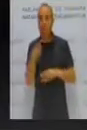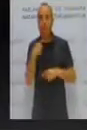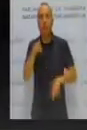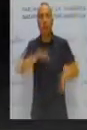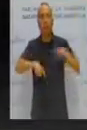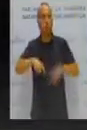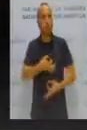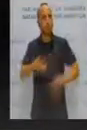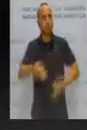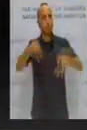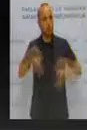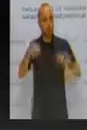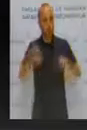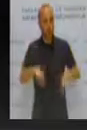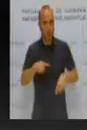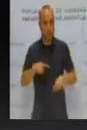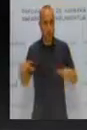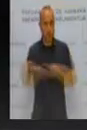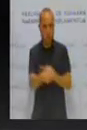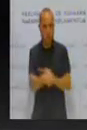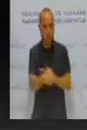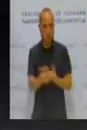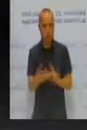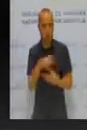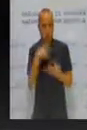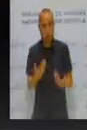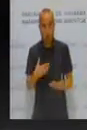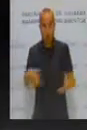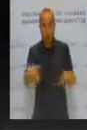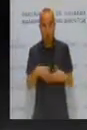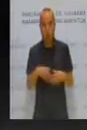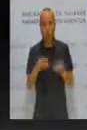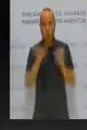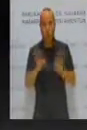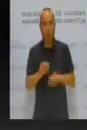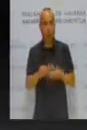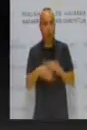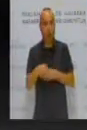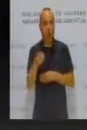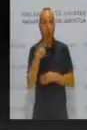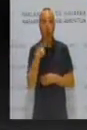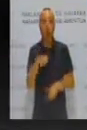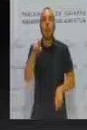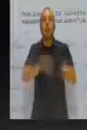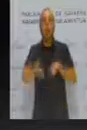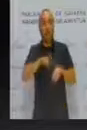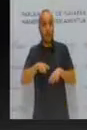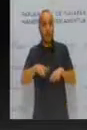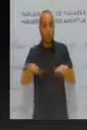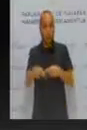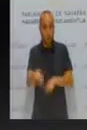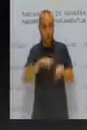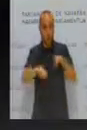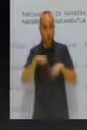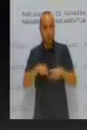los recortes. Y hoy, por parte del Grupo Parlamentario de Euskal Herria Bildu, hablamos de la reversión inmediata. En definitiva,